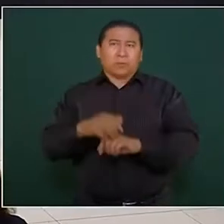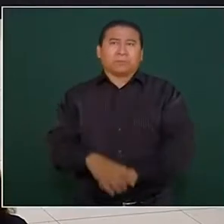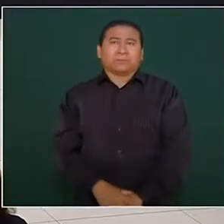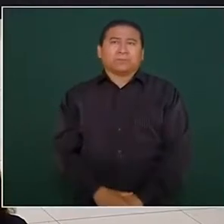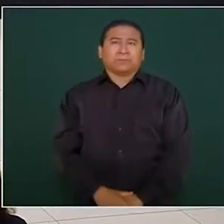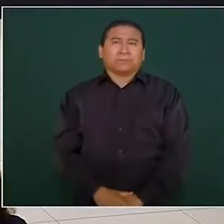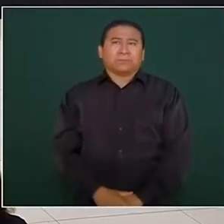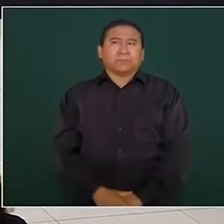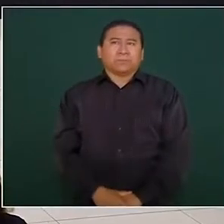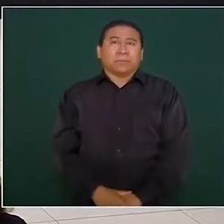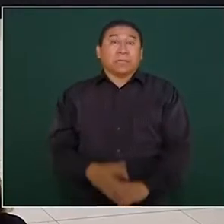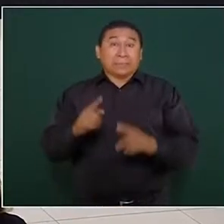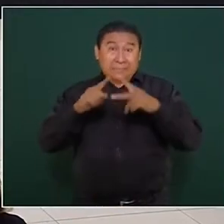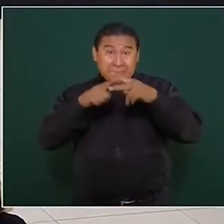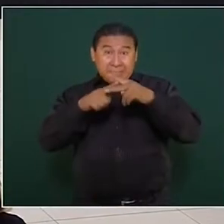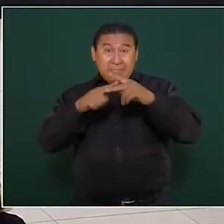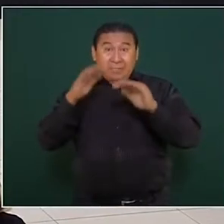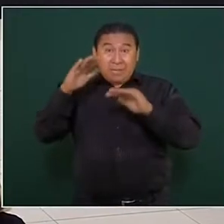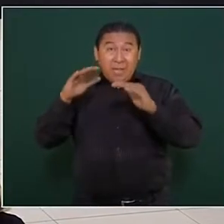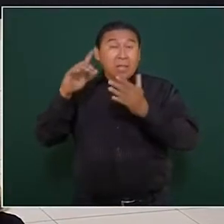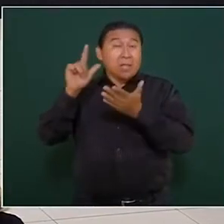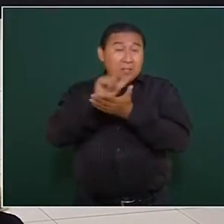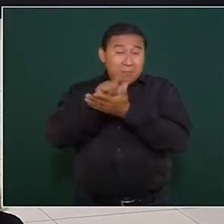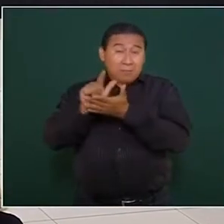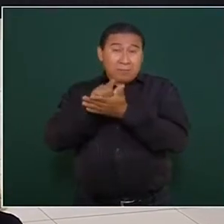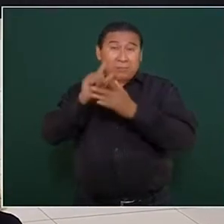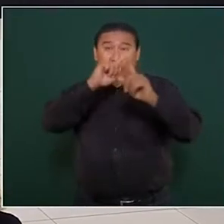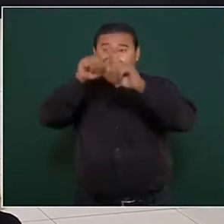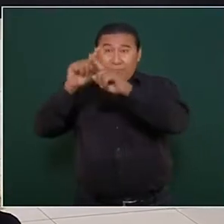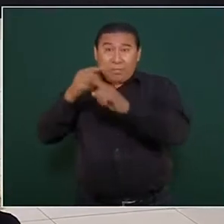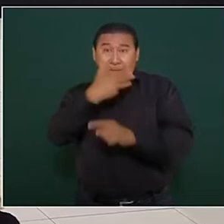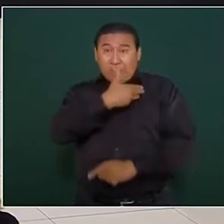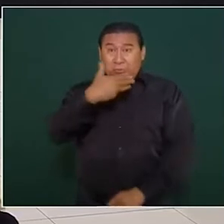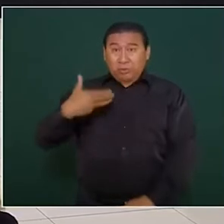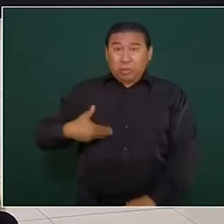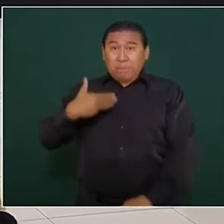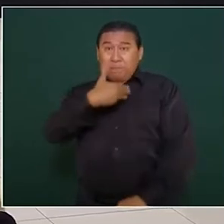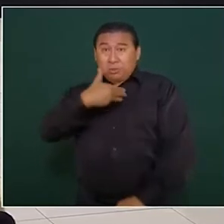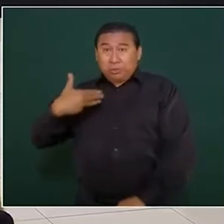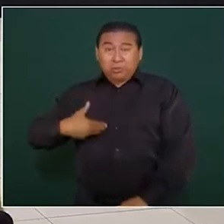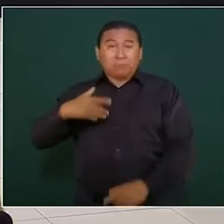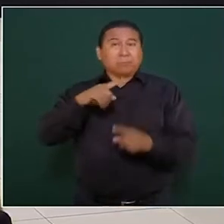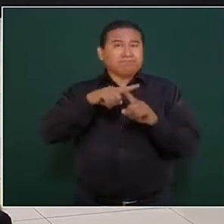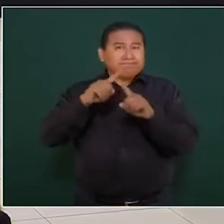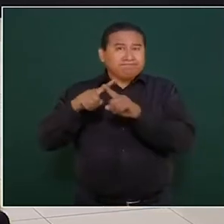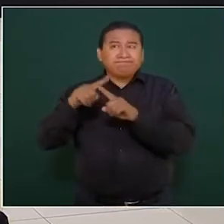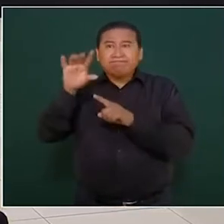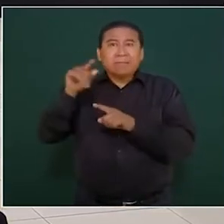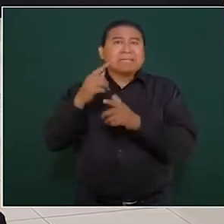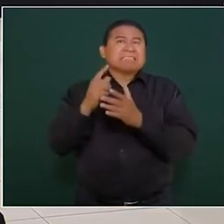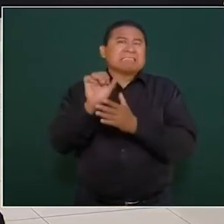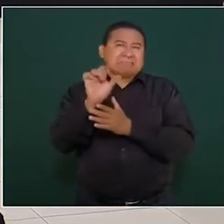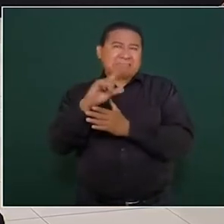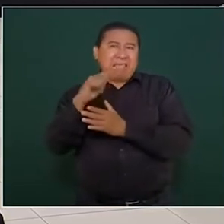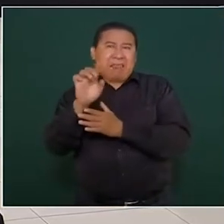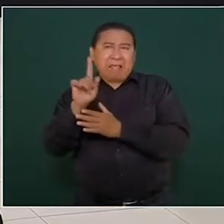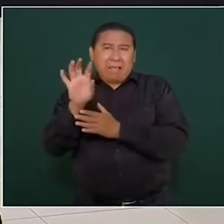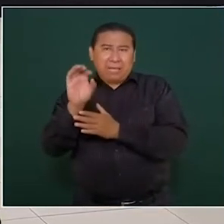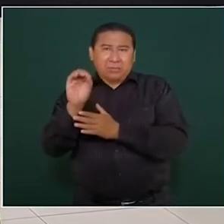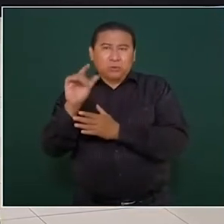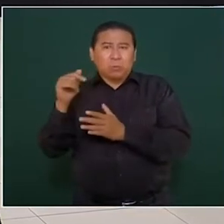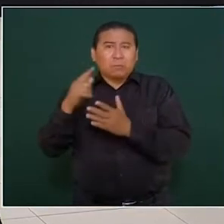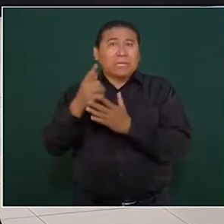esta es la estadística de recolección en los diferentes municipios y el sargazo recolectado a partir del